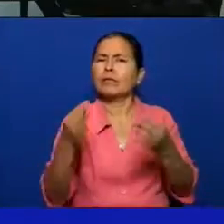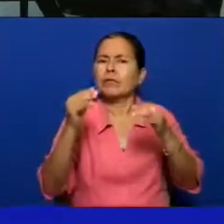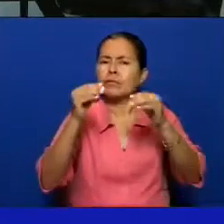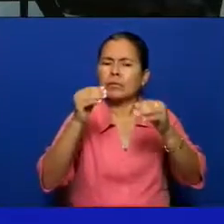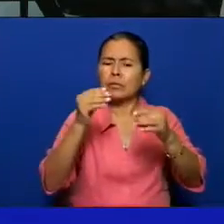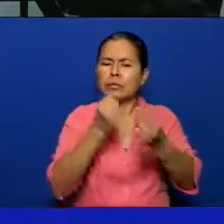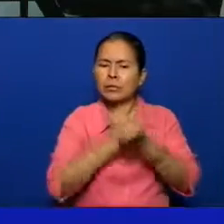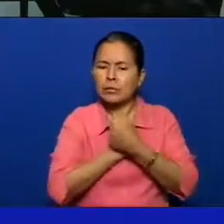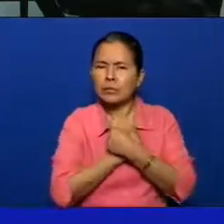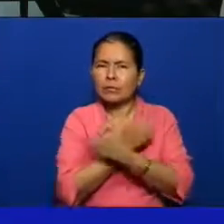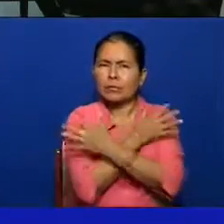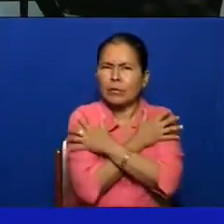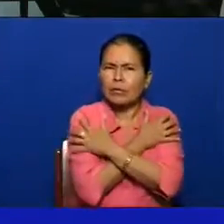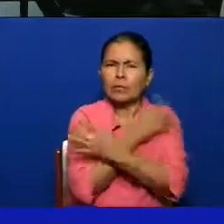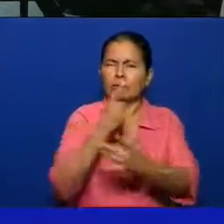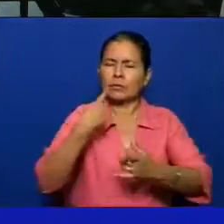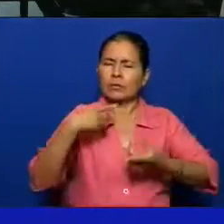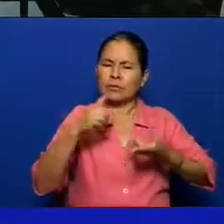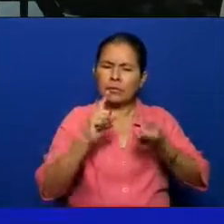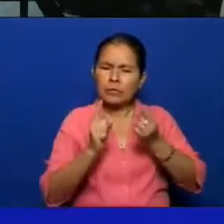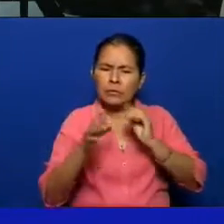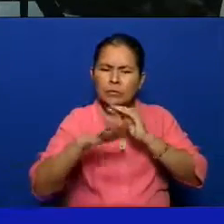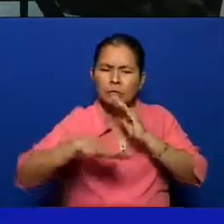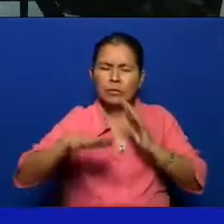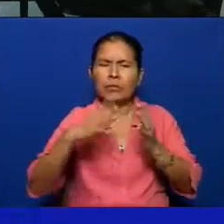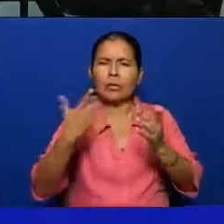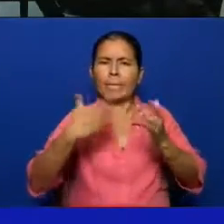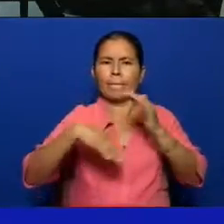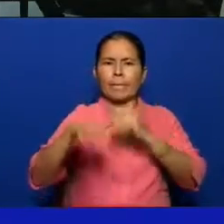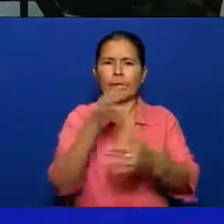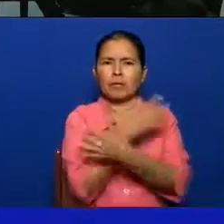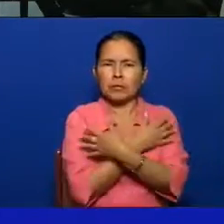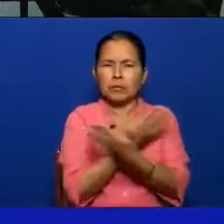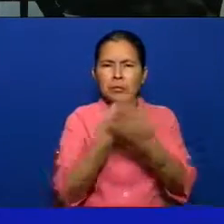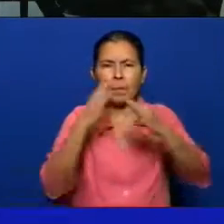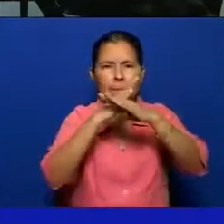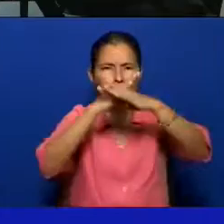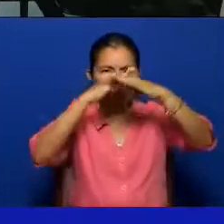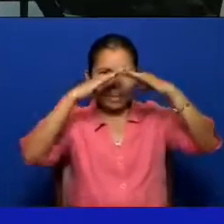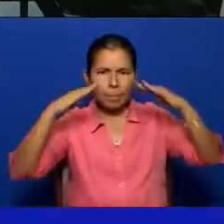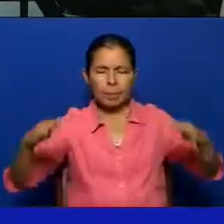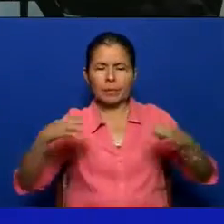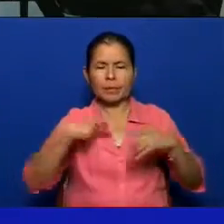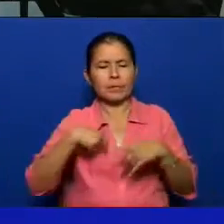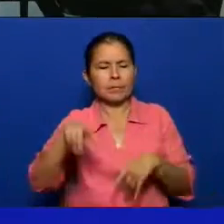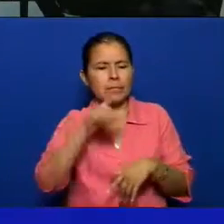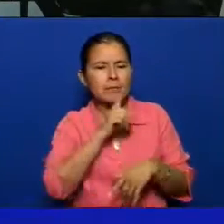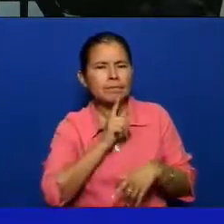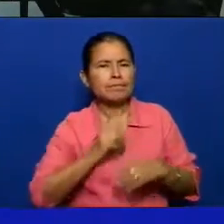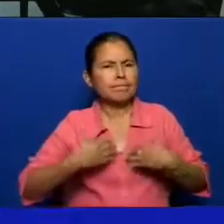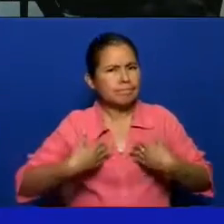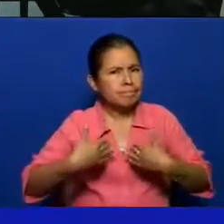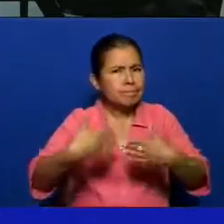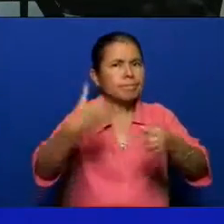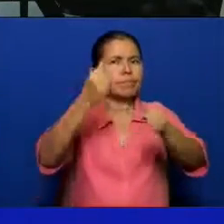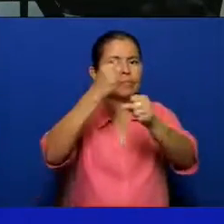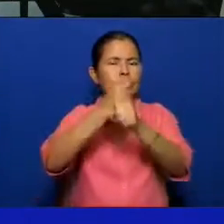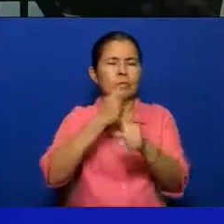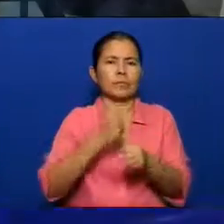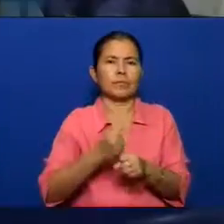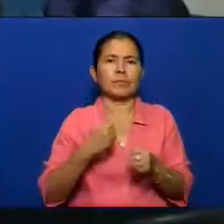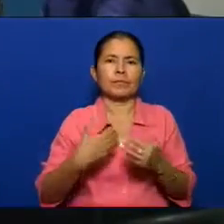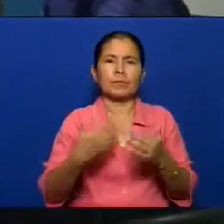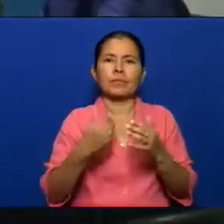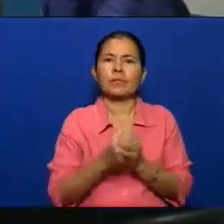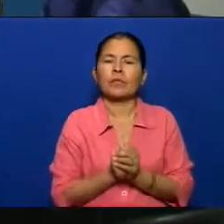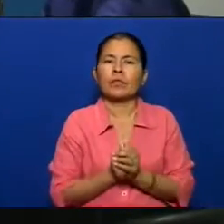patrones, vamos a hacer una sociedad más fraterna, una sociedad más pacífica y una sociedad más productiva también.